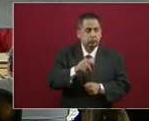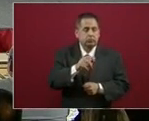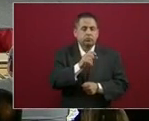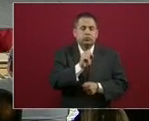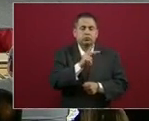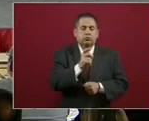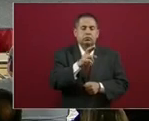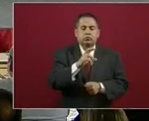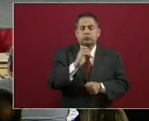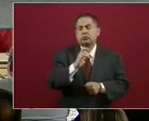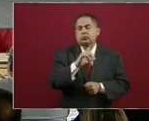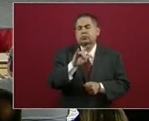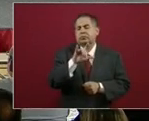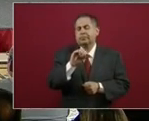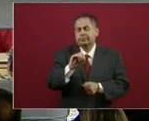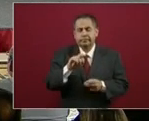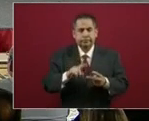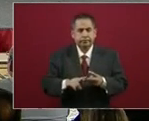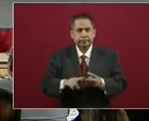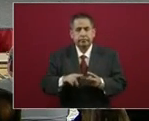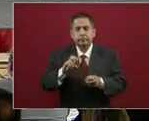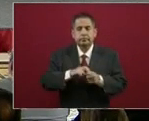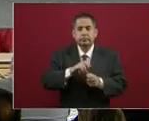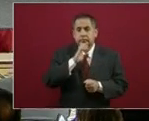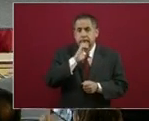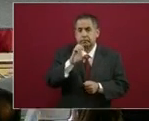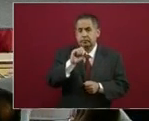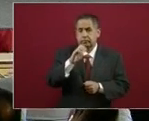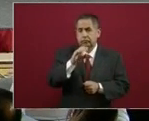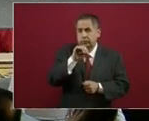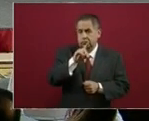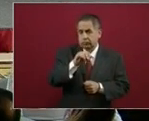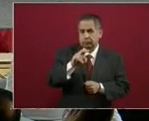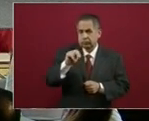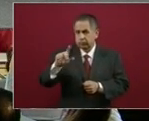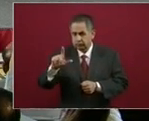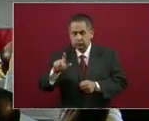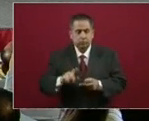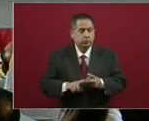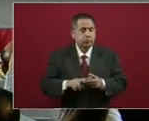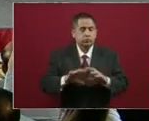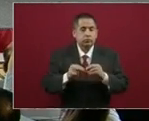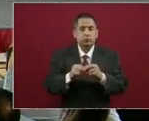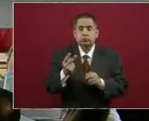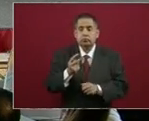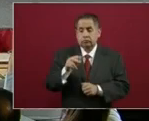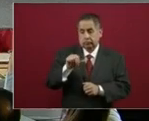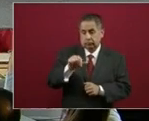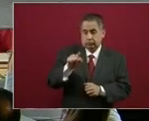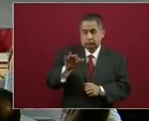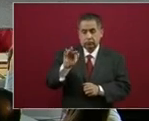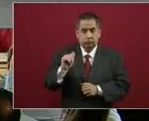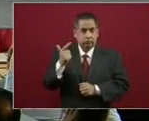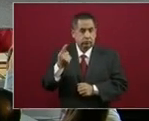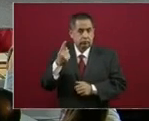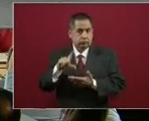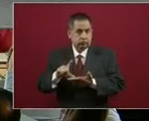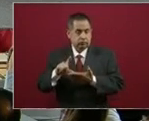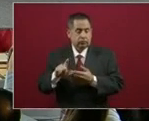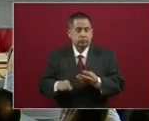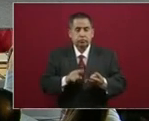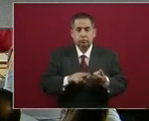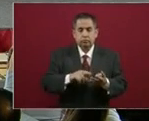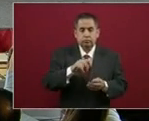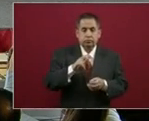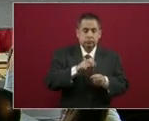El Cuchillo, General Escobedo, Nuevo León, Servicios Gasolineros de México a 16.47 litro, El